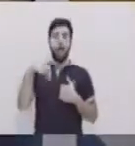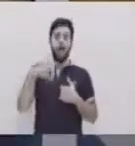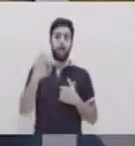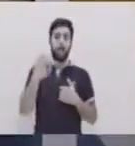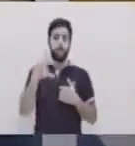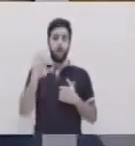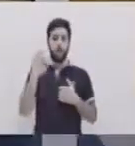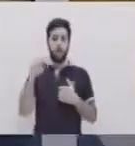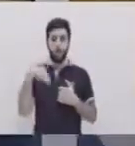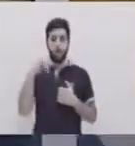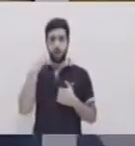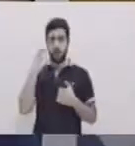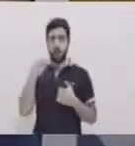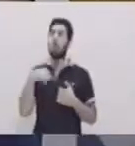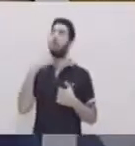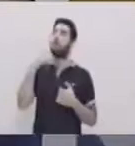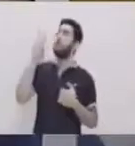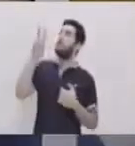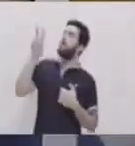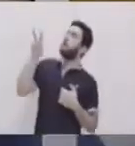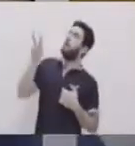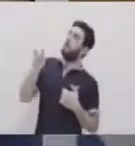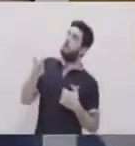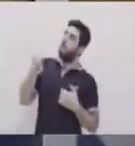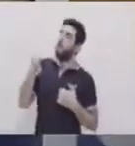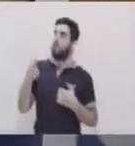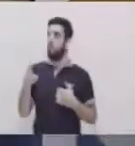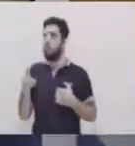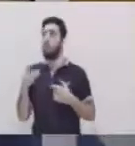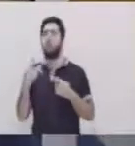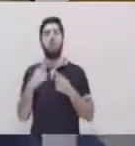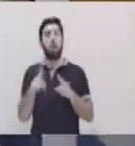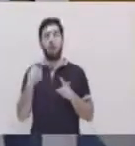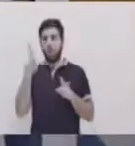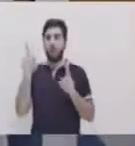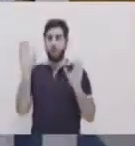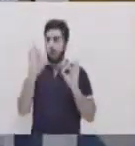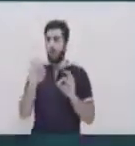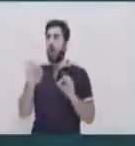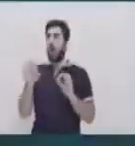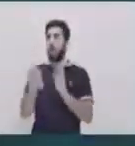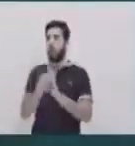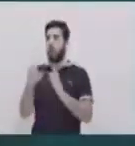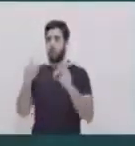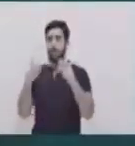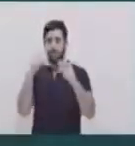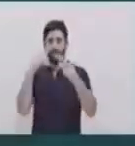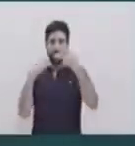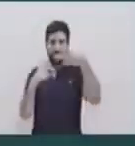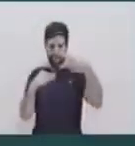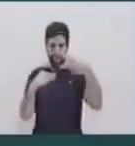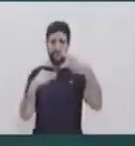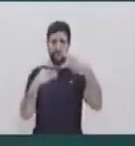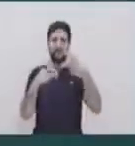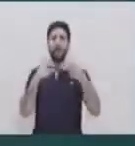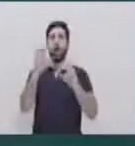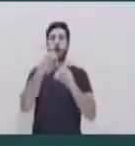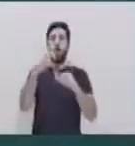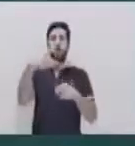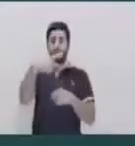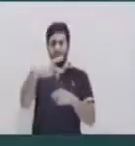observó principalmente, por ejemplo, la parábola, no en esta posición exactamente, pero tal vez si la giráramos, ¿verdad? Que